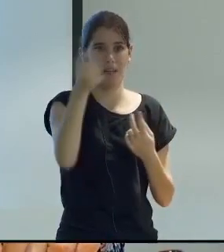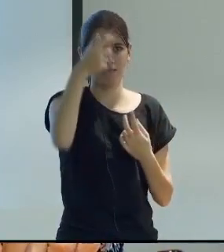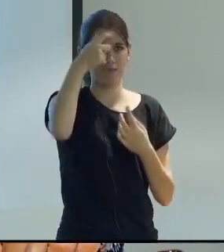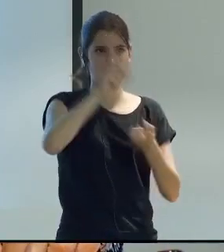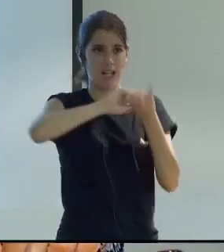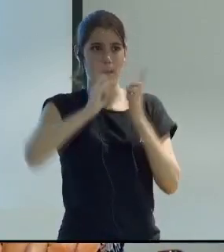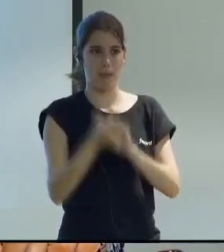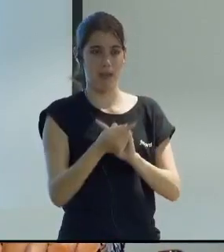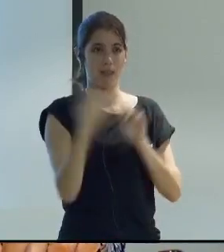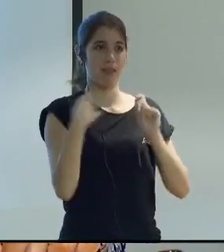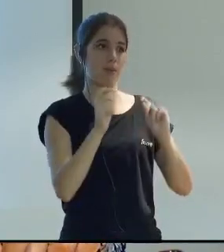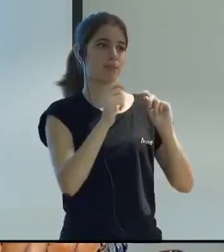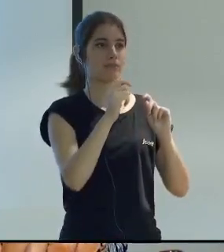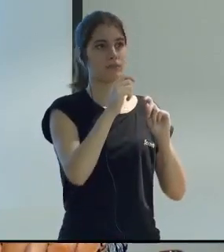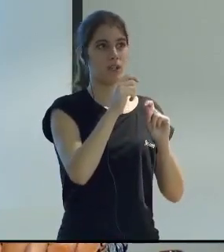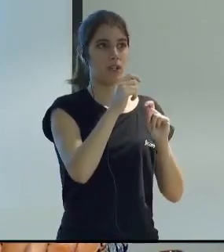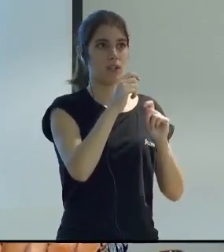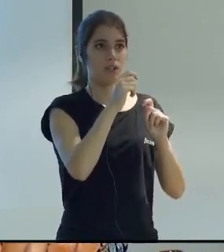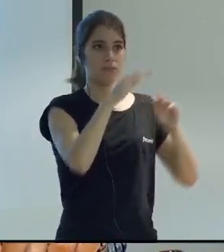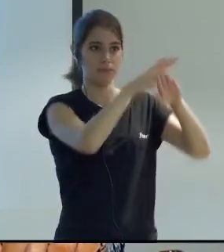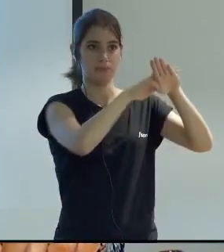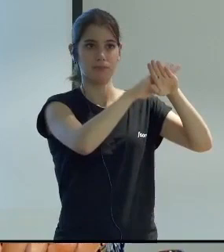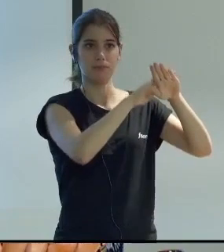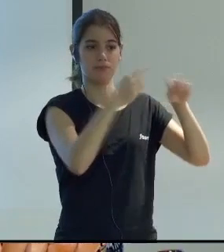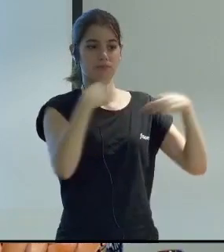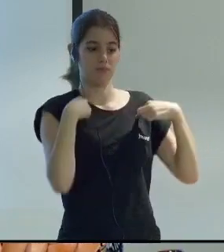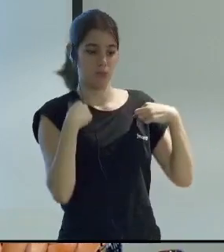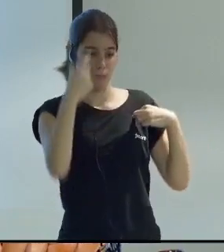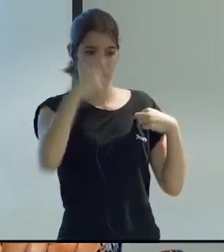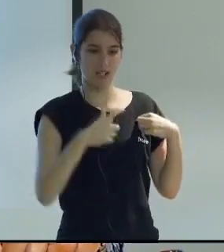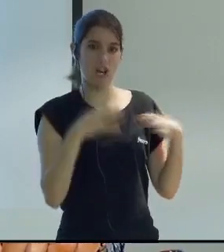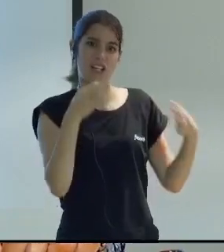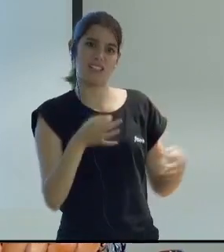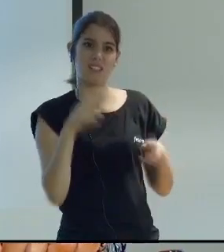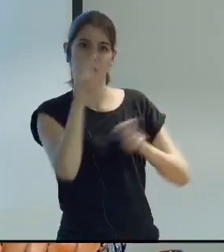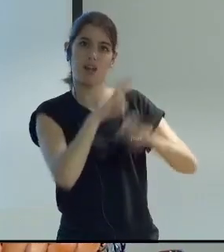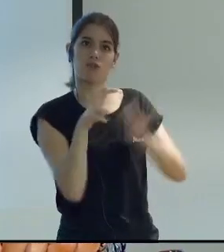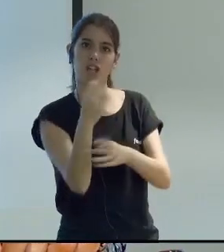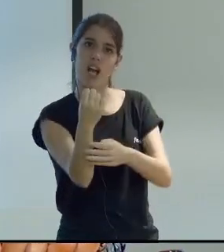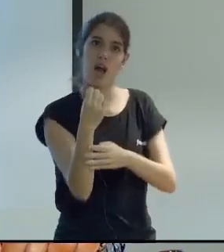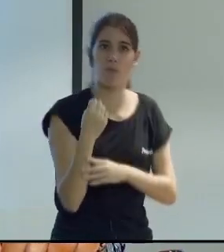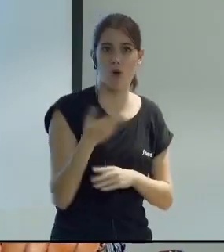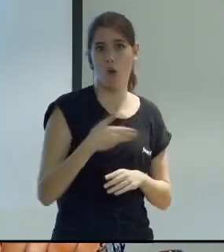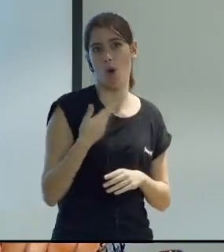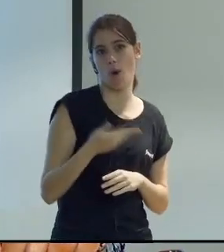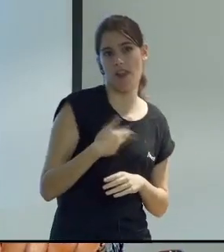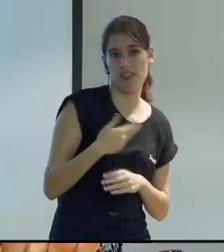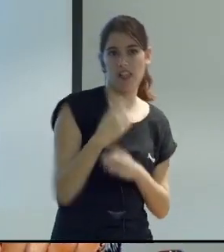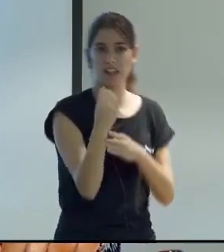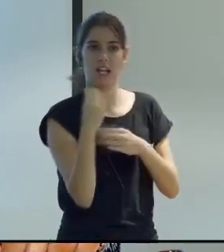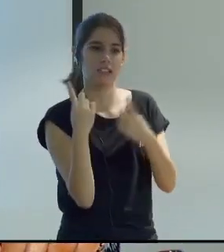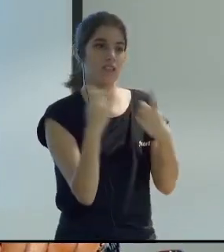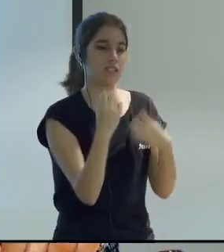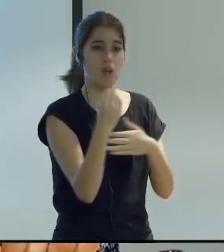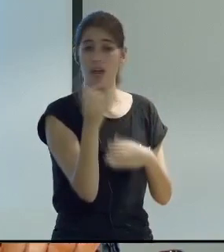nos han de considerar como, digamos, personas que siempre buscamos apoyo y necesitamos ayudas y